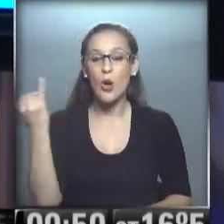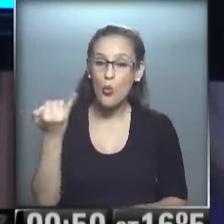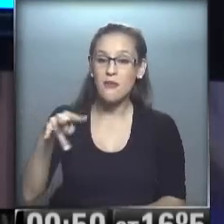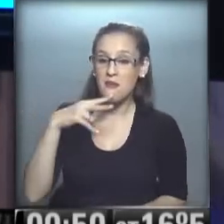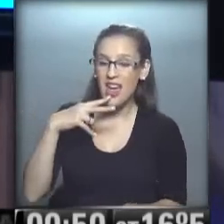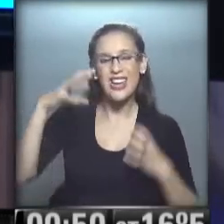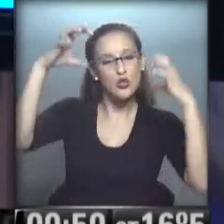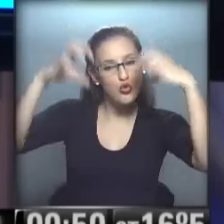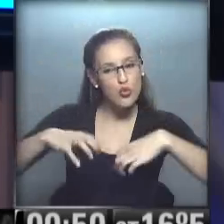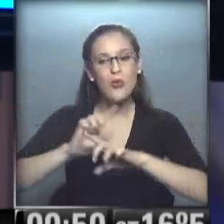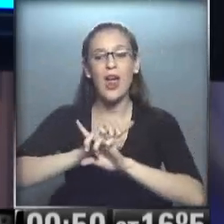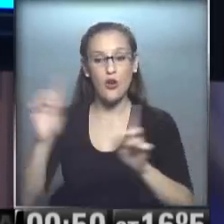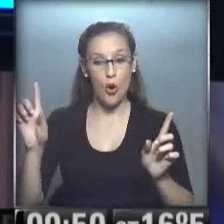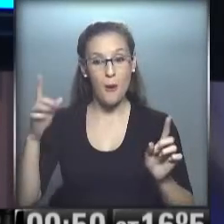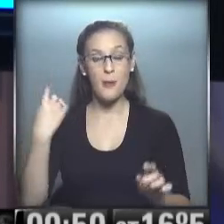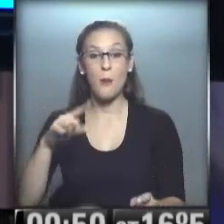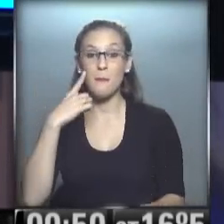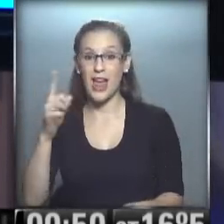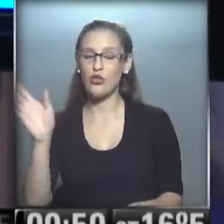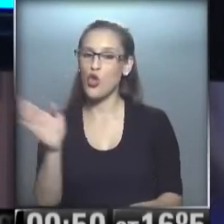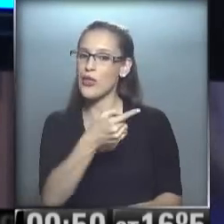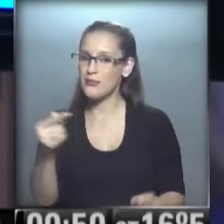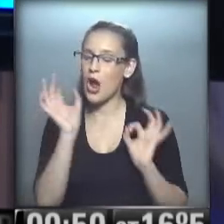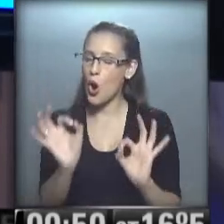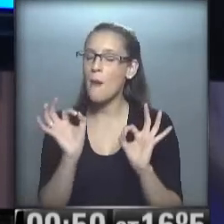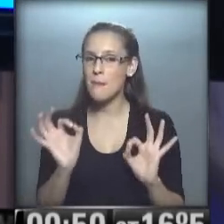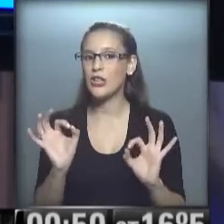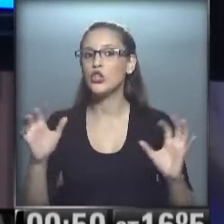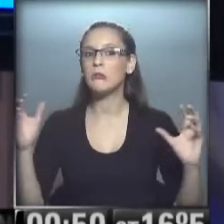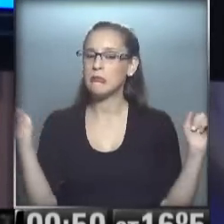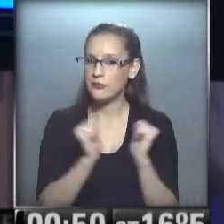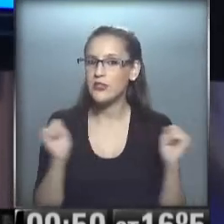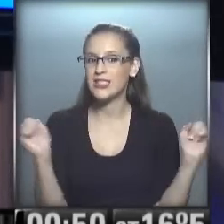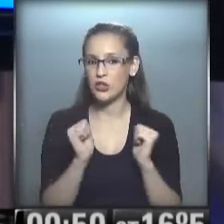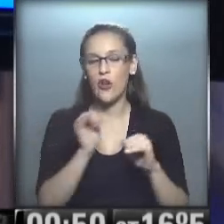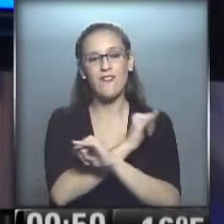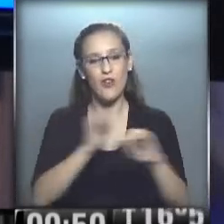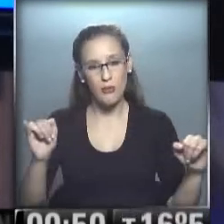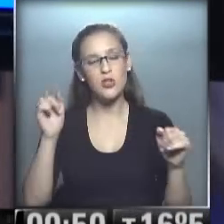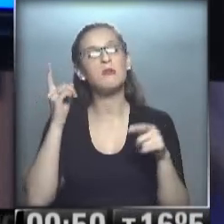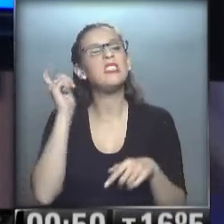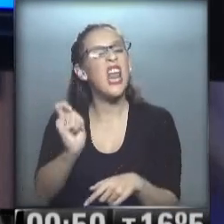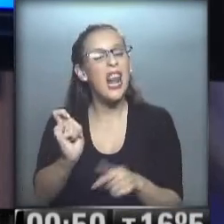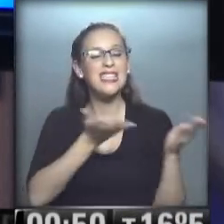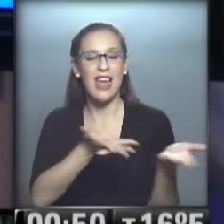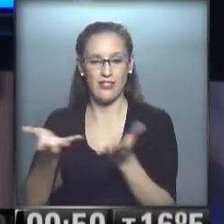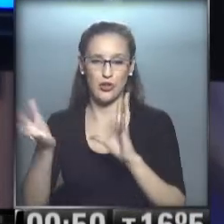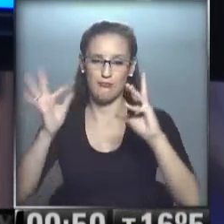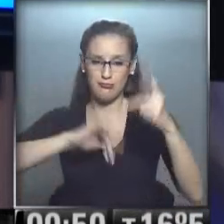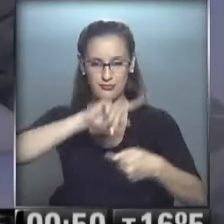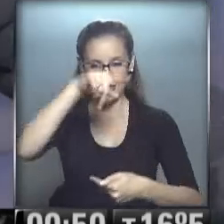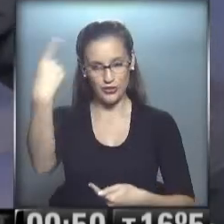buenas condiciones, pero fíjense, casi toda la semana con tiempo bastante fresco. La información es del Servicio Meteorológico